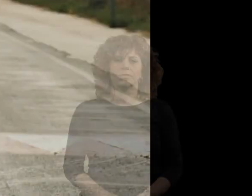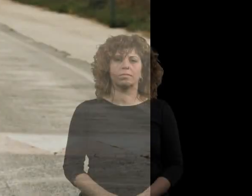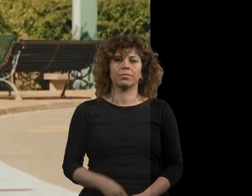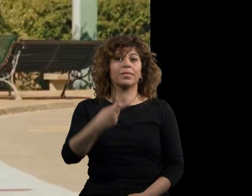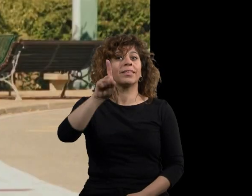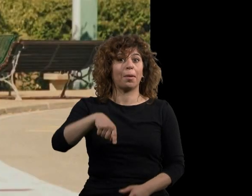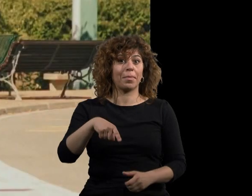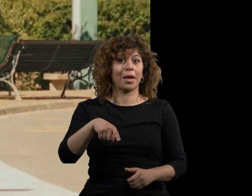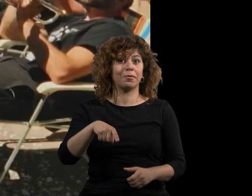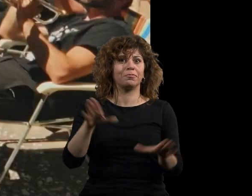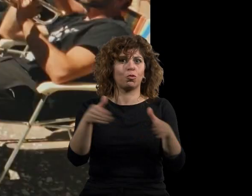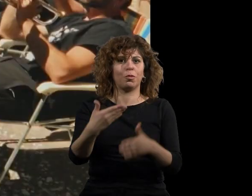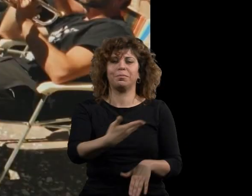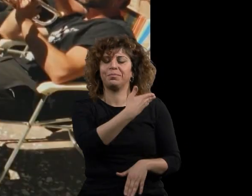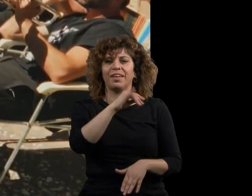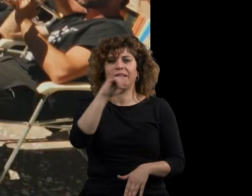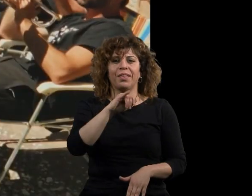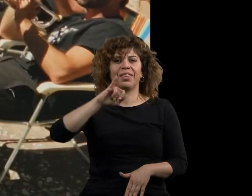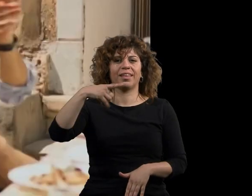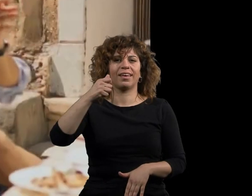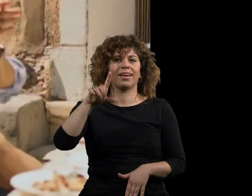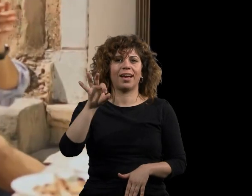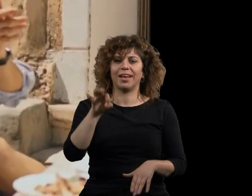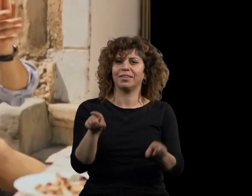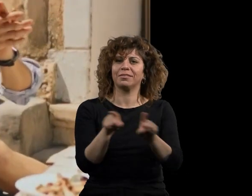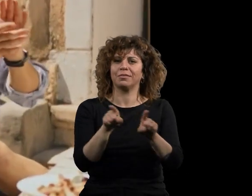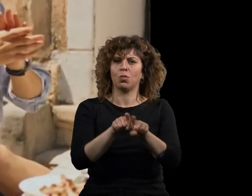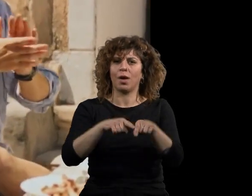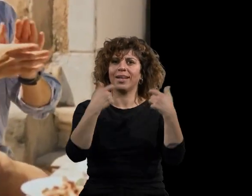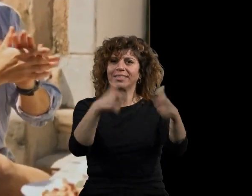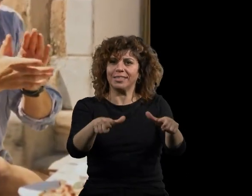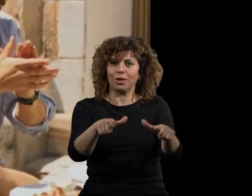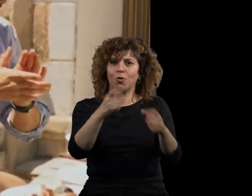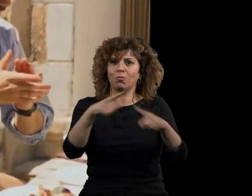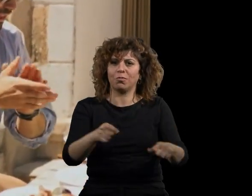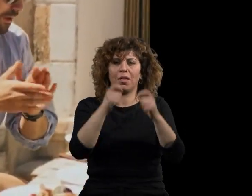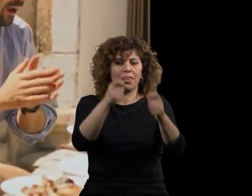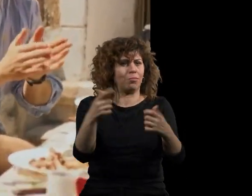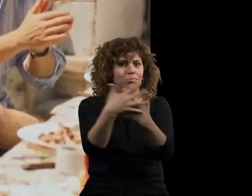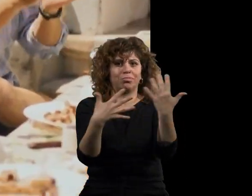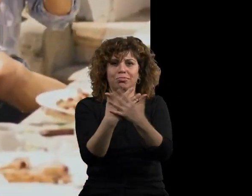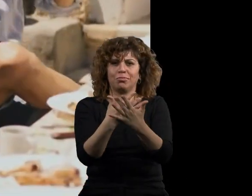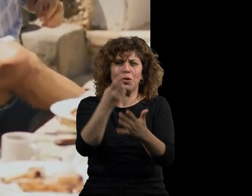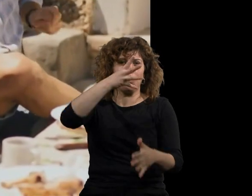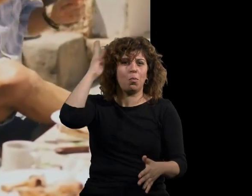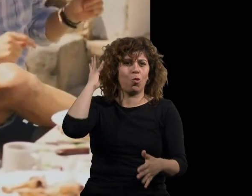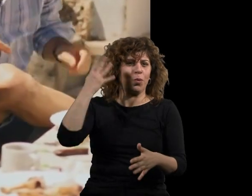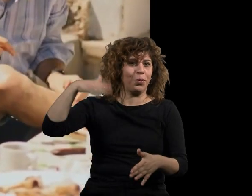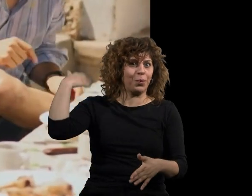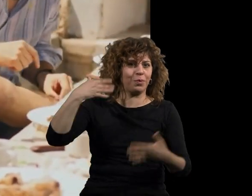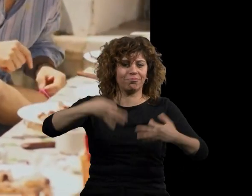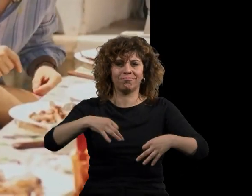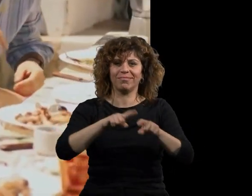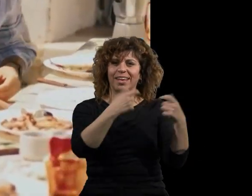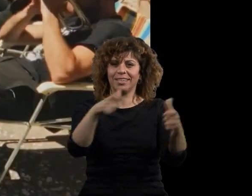Y también a Los Cigalas, una banda inclasificable en cuanto a estilo musical que pasa del punk clásico a una mezcla de